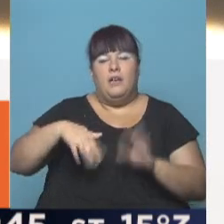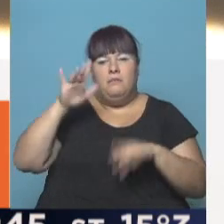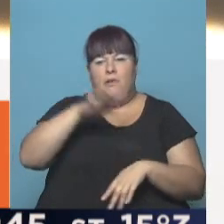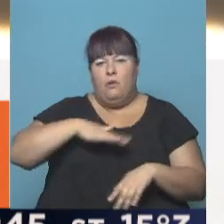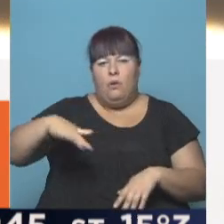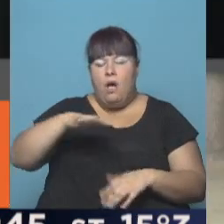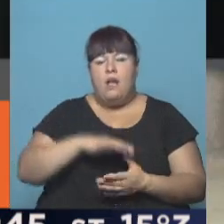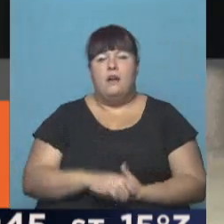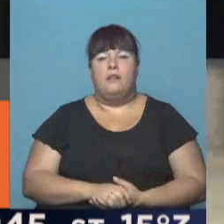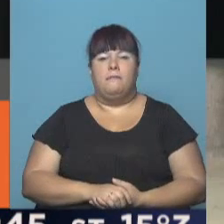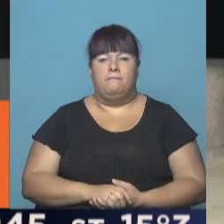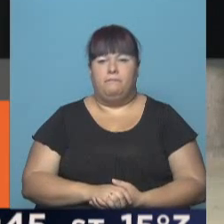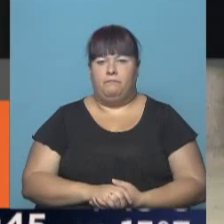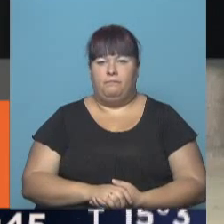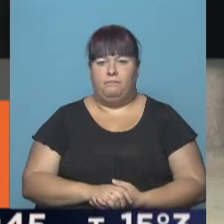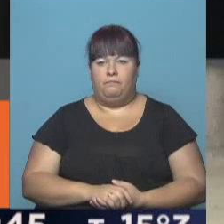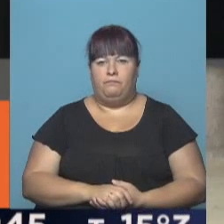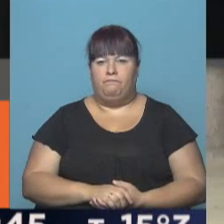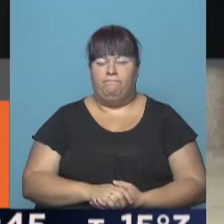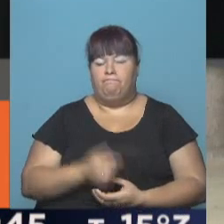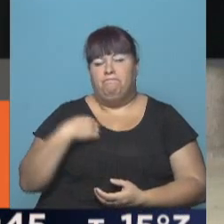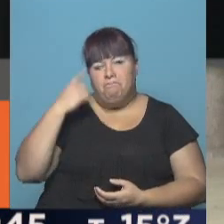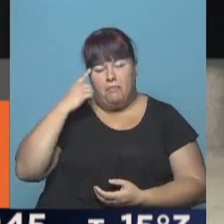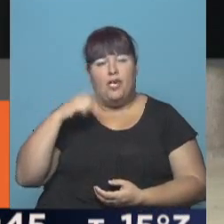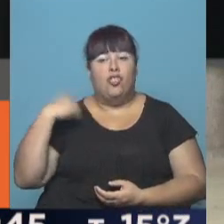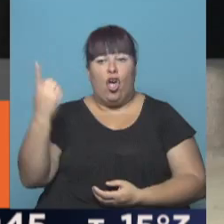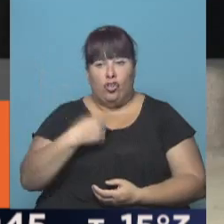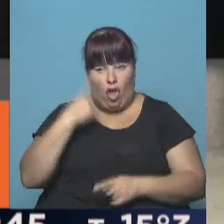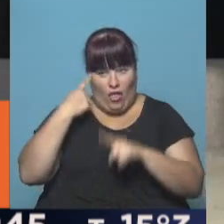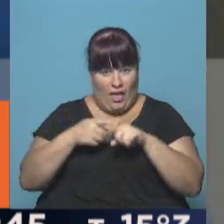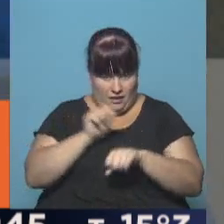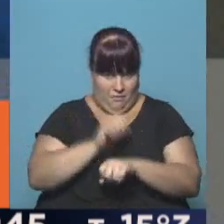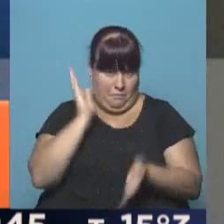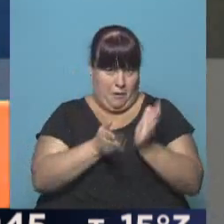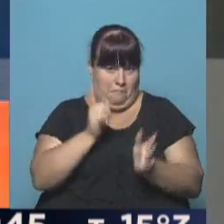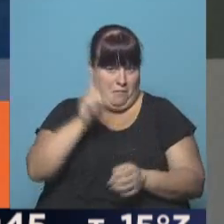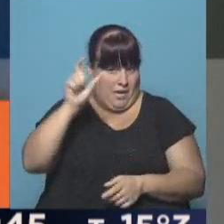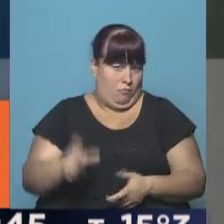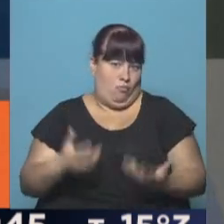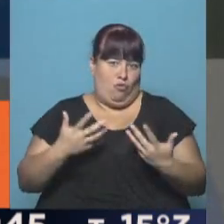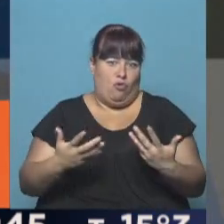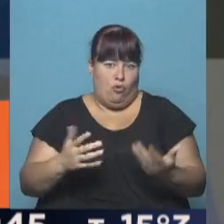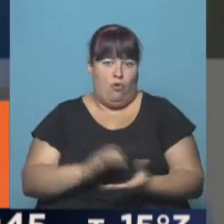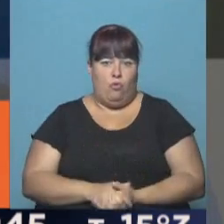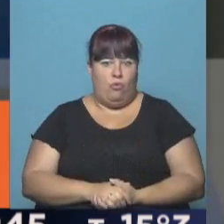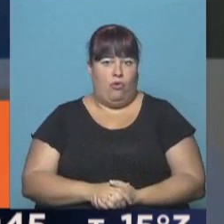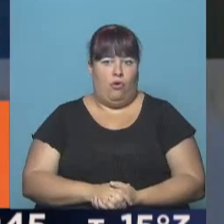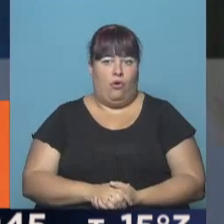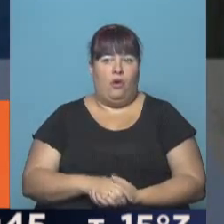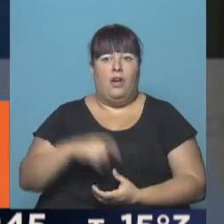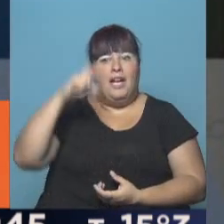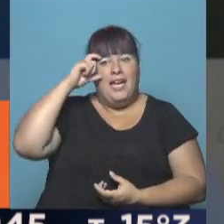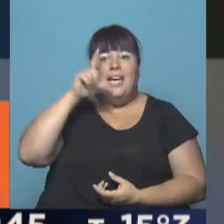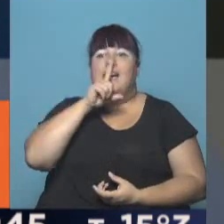lugar. Y calculo que a todos los que estuvimos acá nos torturó él, obviamente. Es decir, el Checolás es